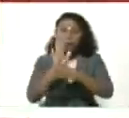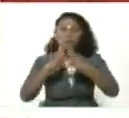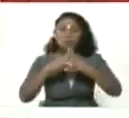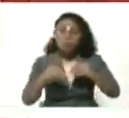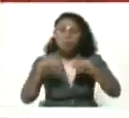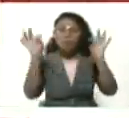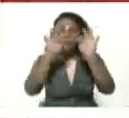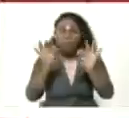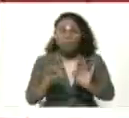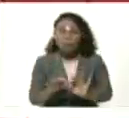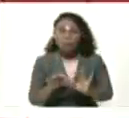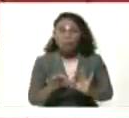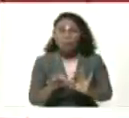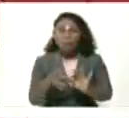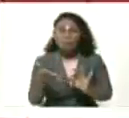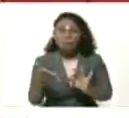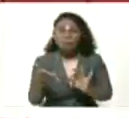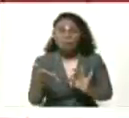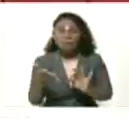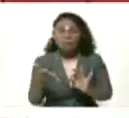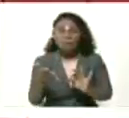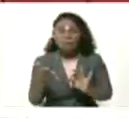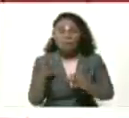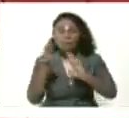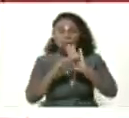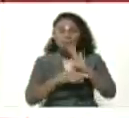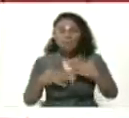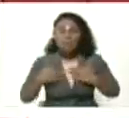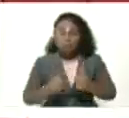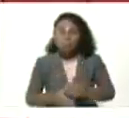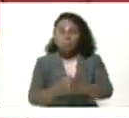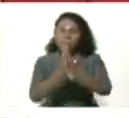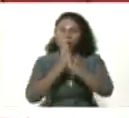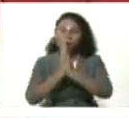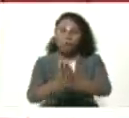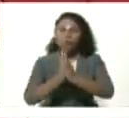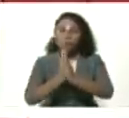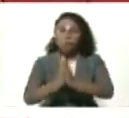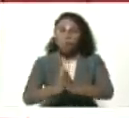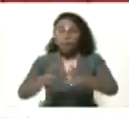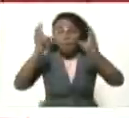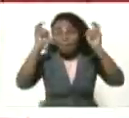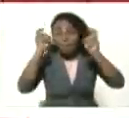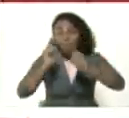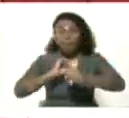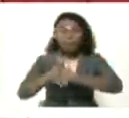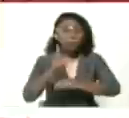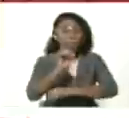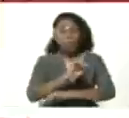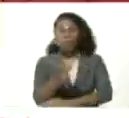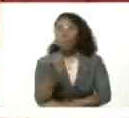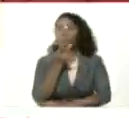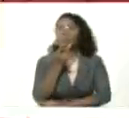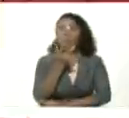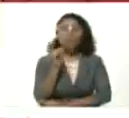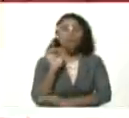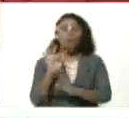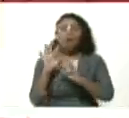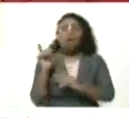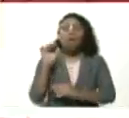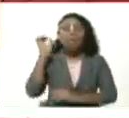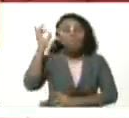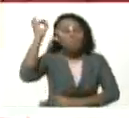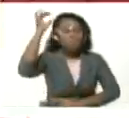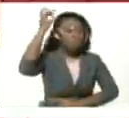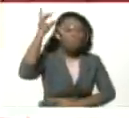medidas de bioseguridad, por favor. Este tema del COVID no es juego, no es cuento,